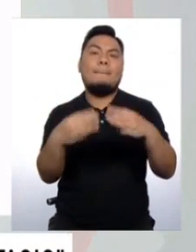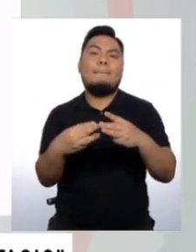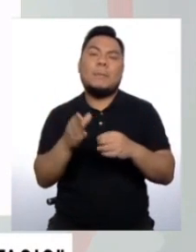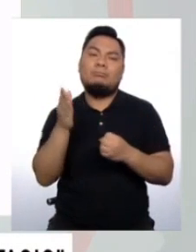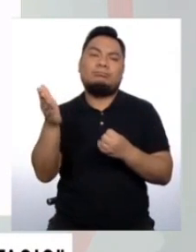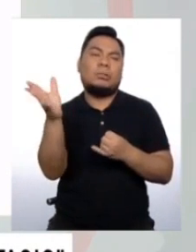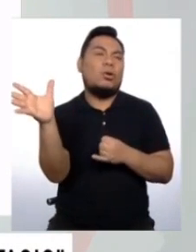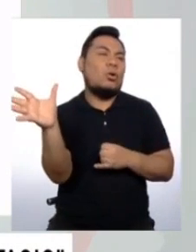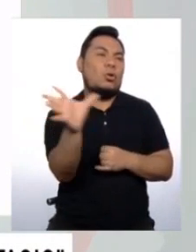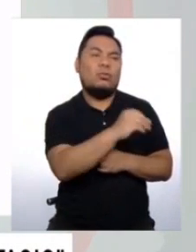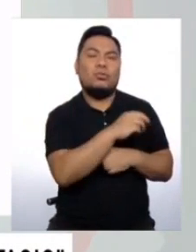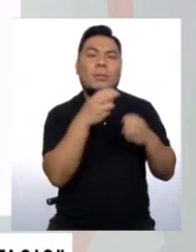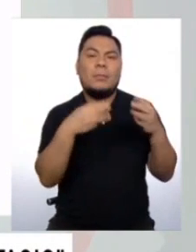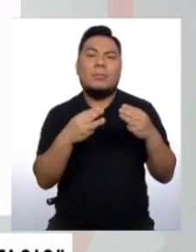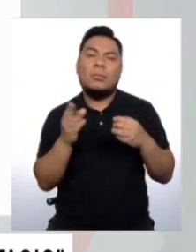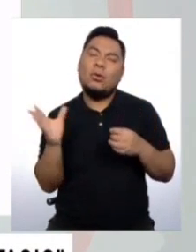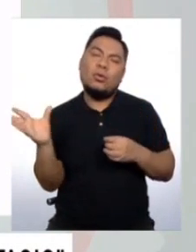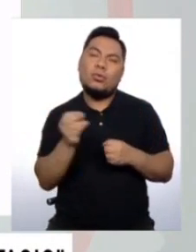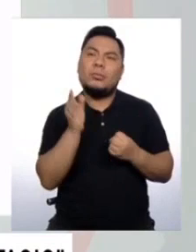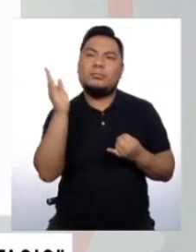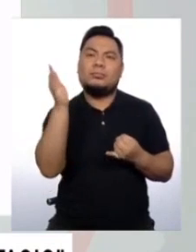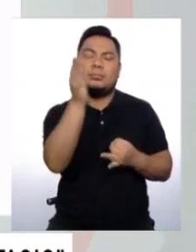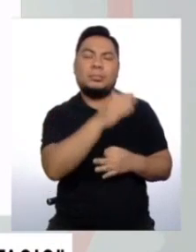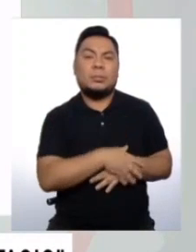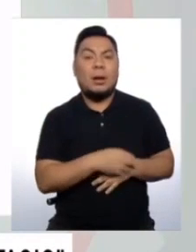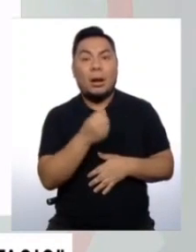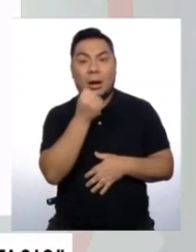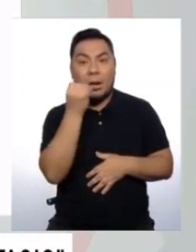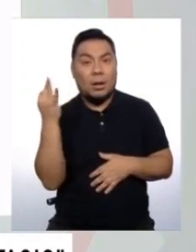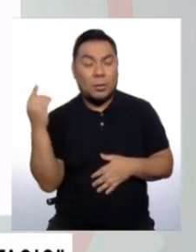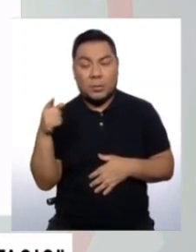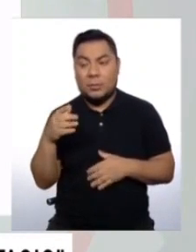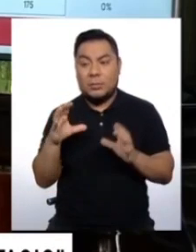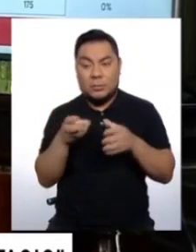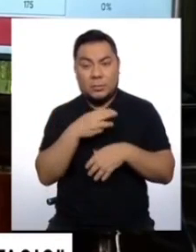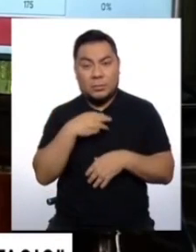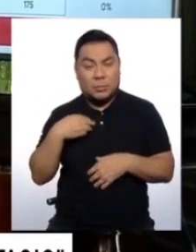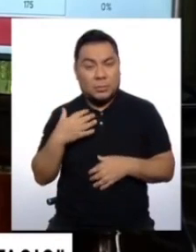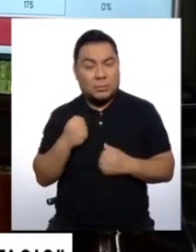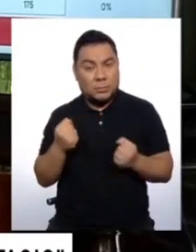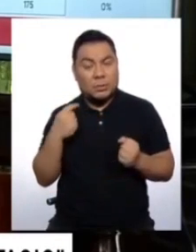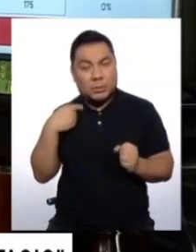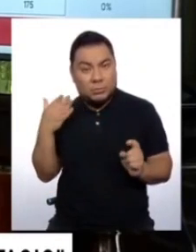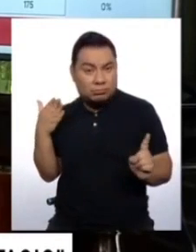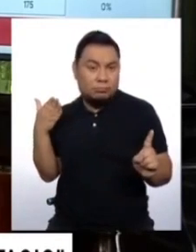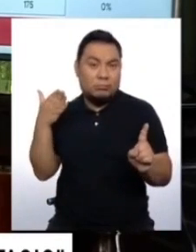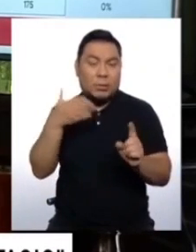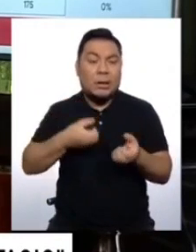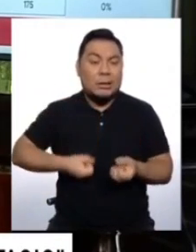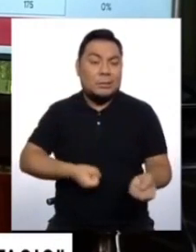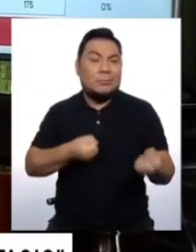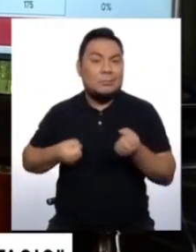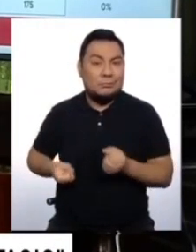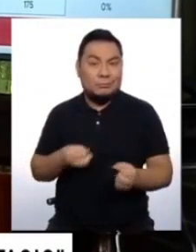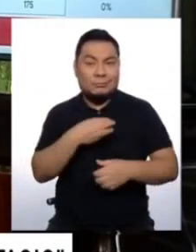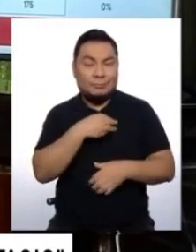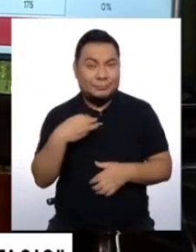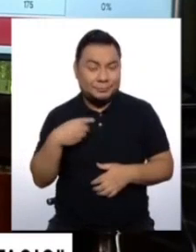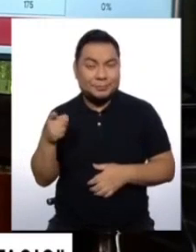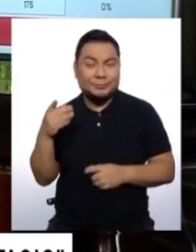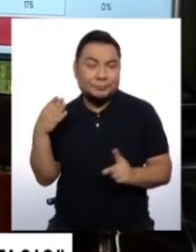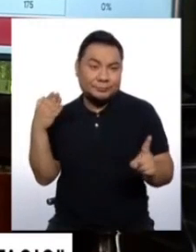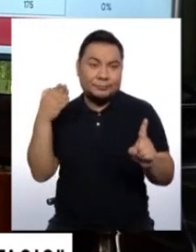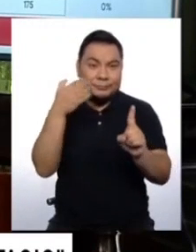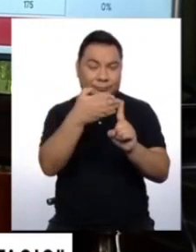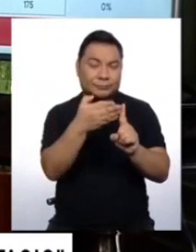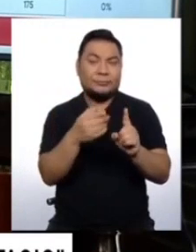gradualmente todos los mercados, algunos de manera directa con el Ministerio de Agricultura, con el apoyo del